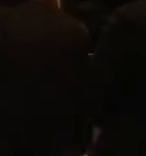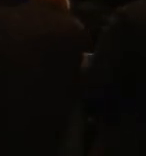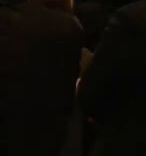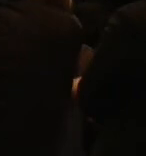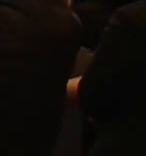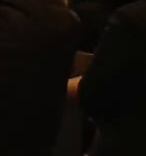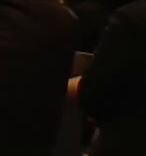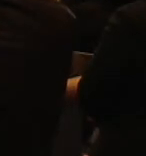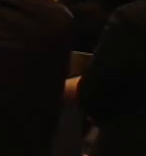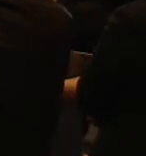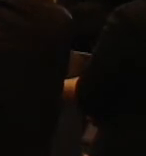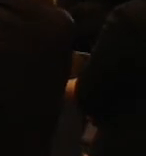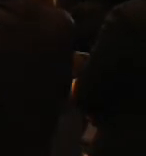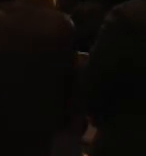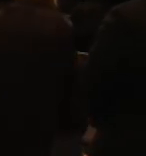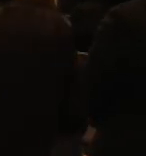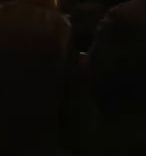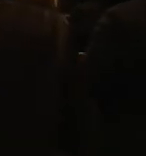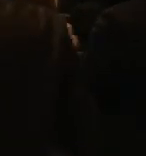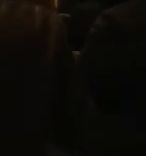Repertorio es lo que hay.